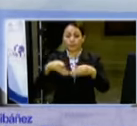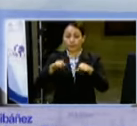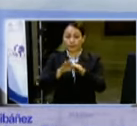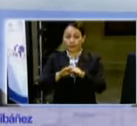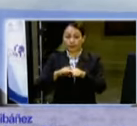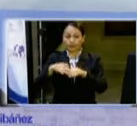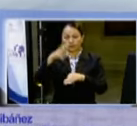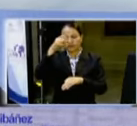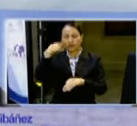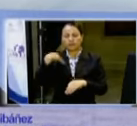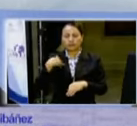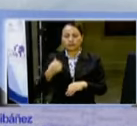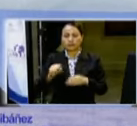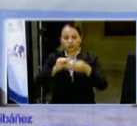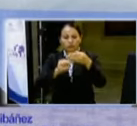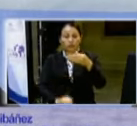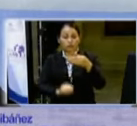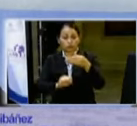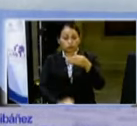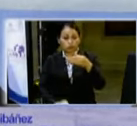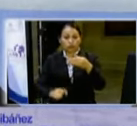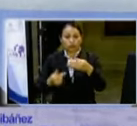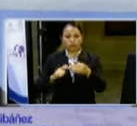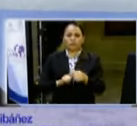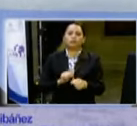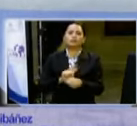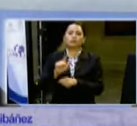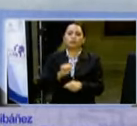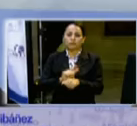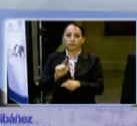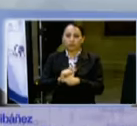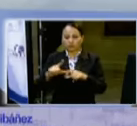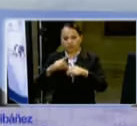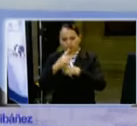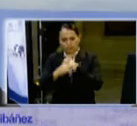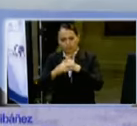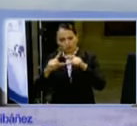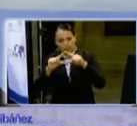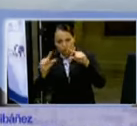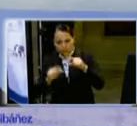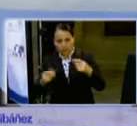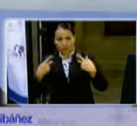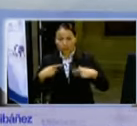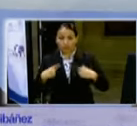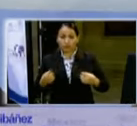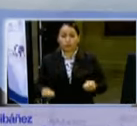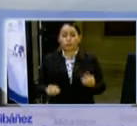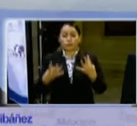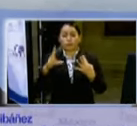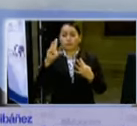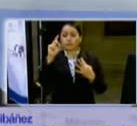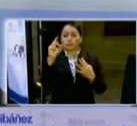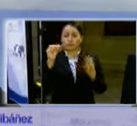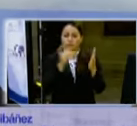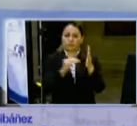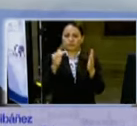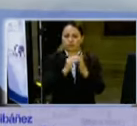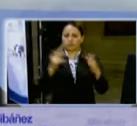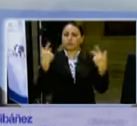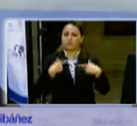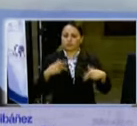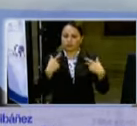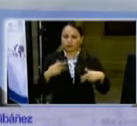el sur. El sur, Guatemala, hoy este pequeño país fronterizo, posee una población de 30 millones de habitantes, lo cual supone